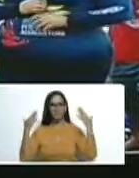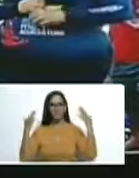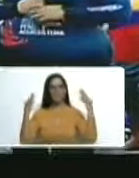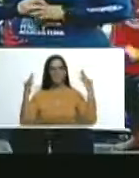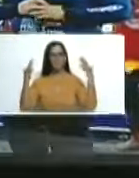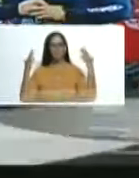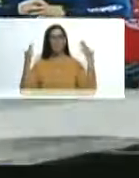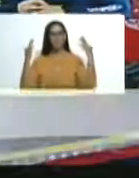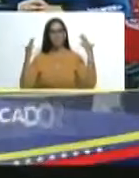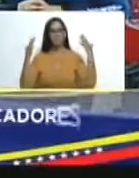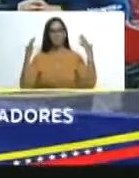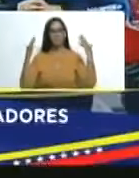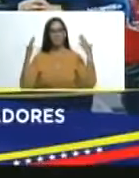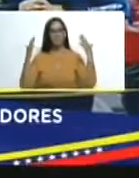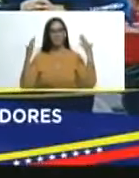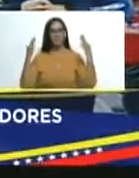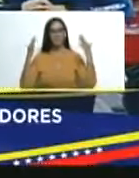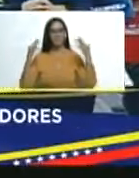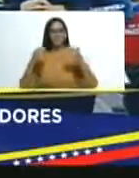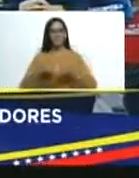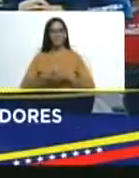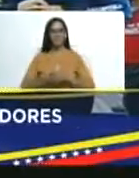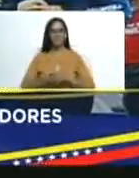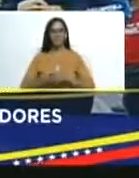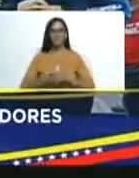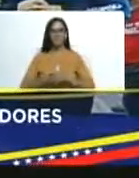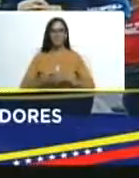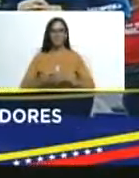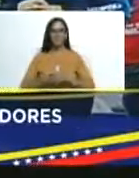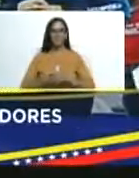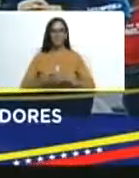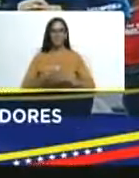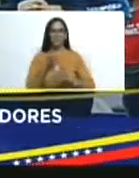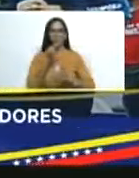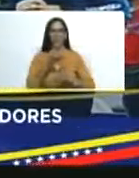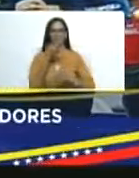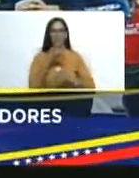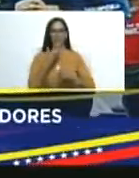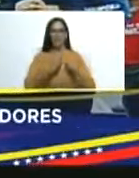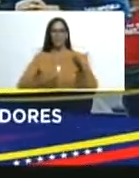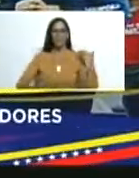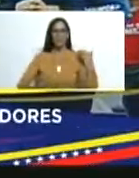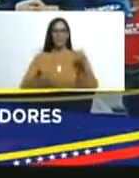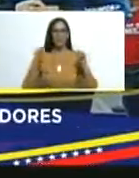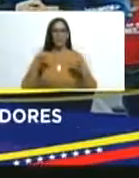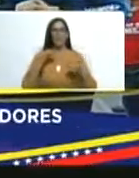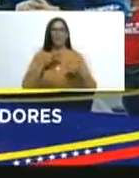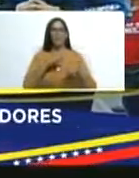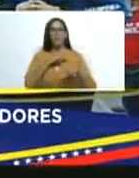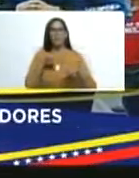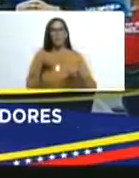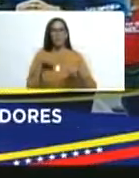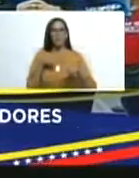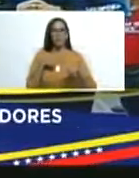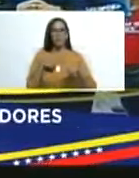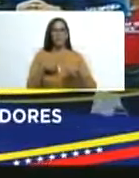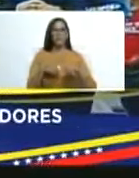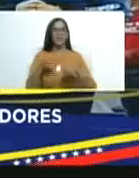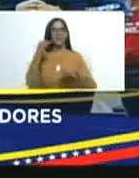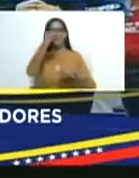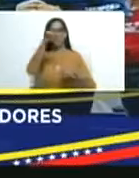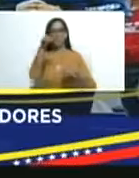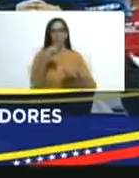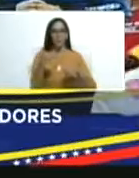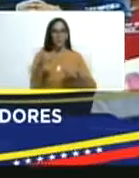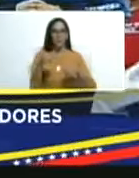¡Un aplauso! Buenas tardes, presidente. Aquí estamos nosotros en el estado Zulia,